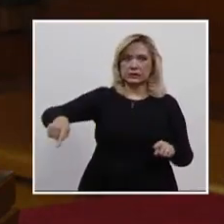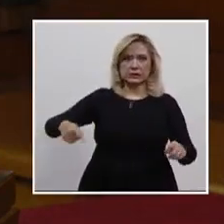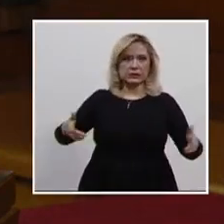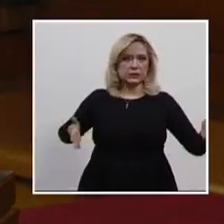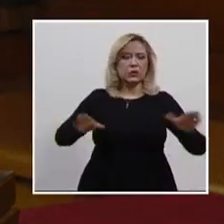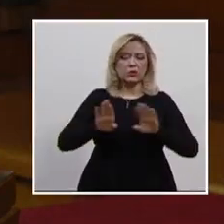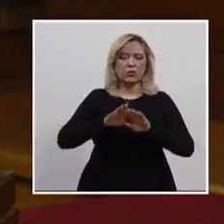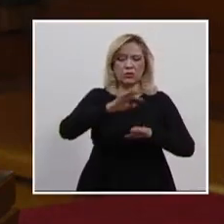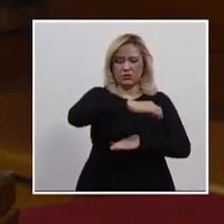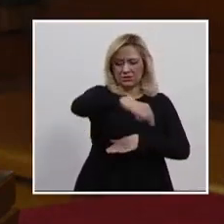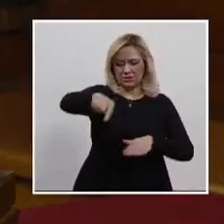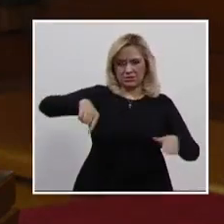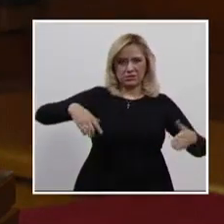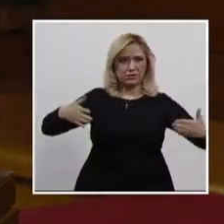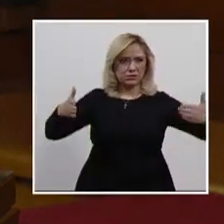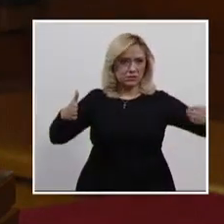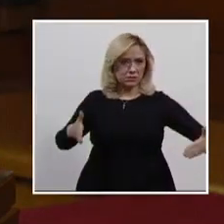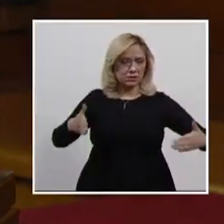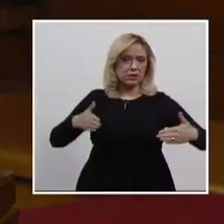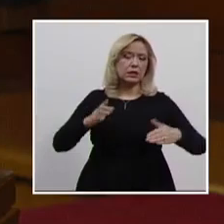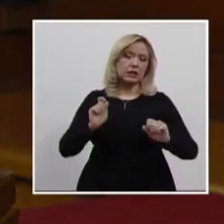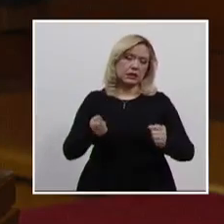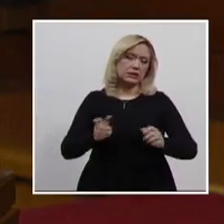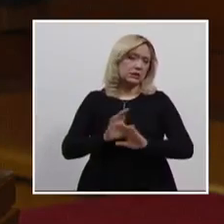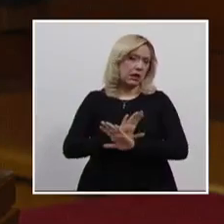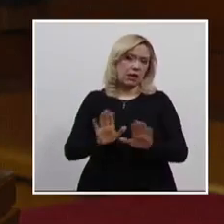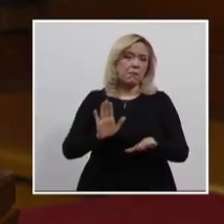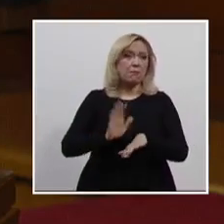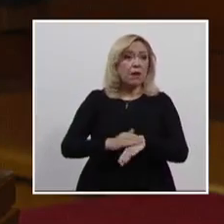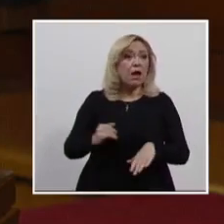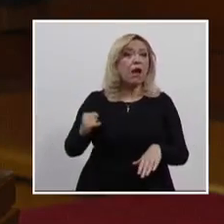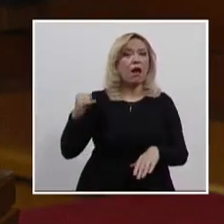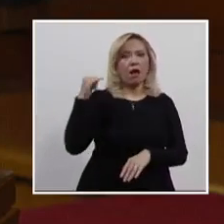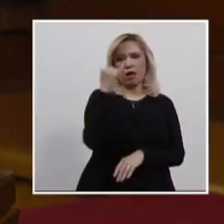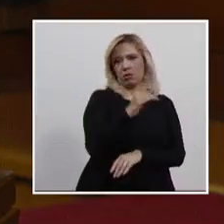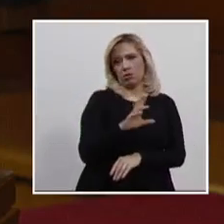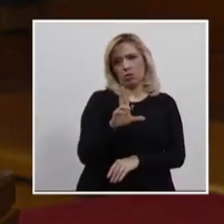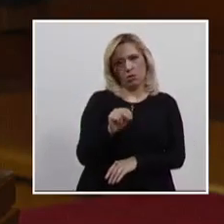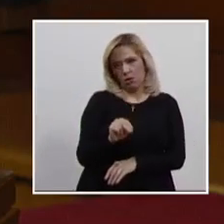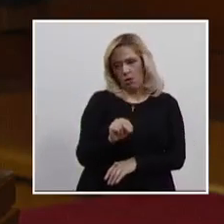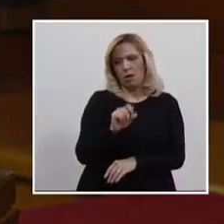del valor mínimo de factura, también constituye un